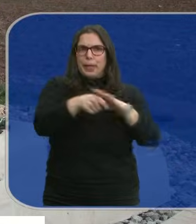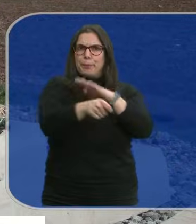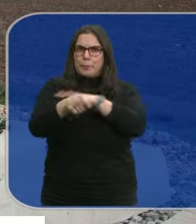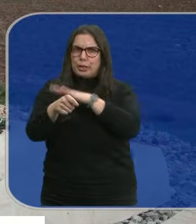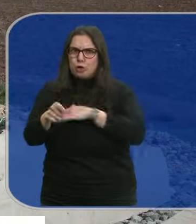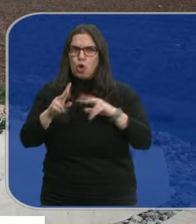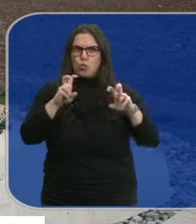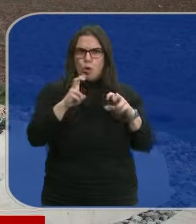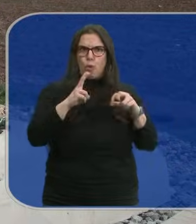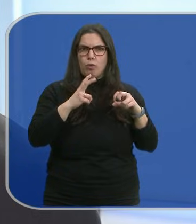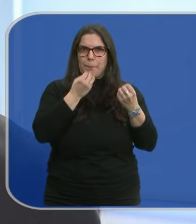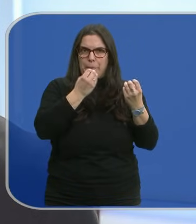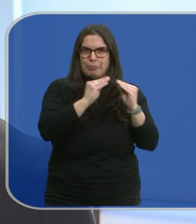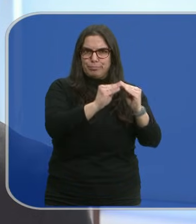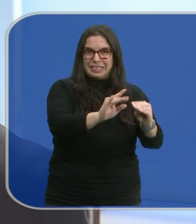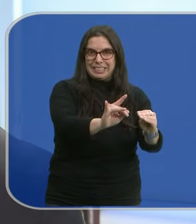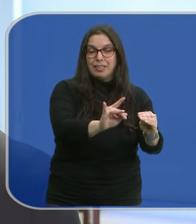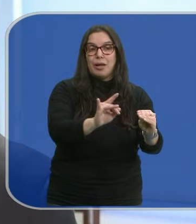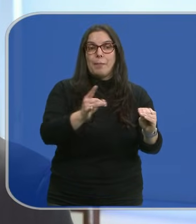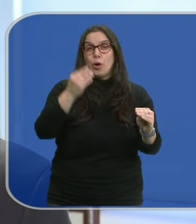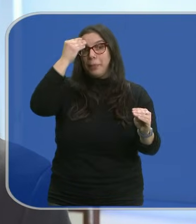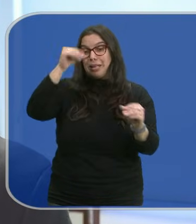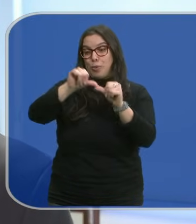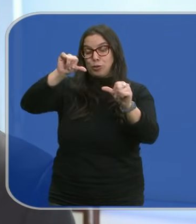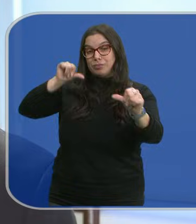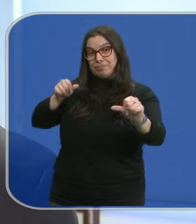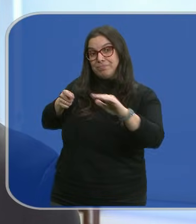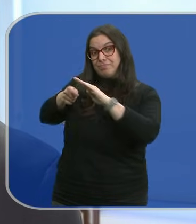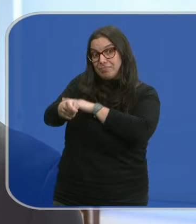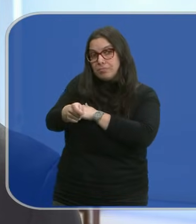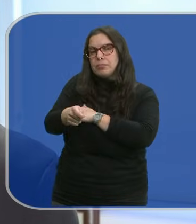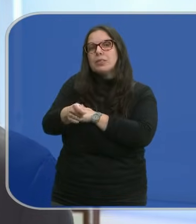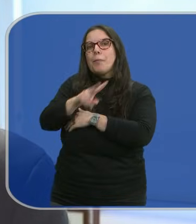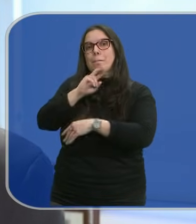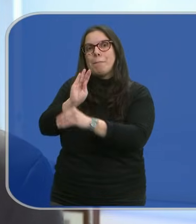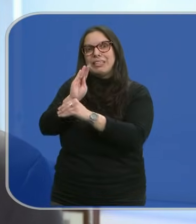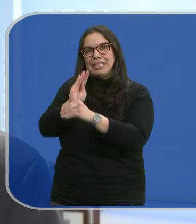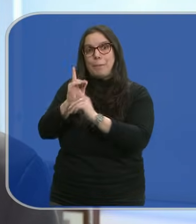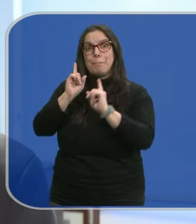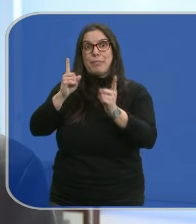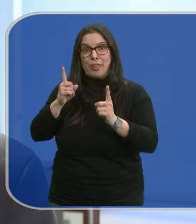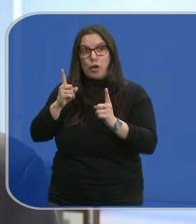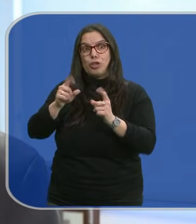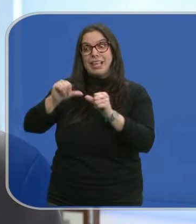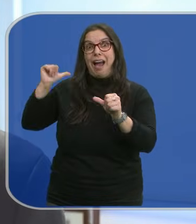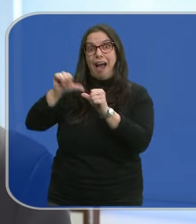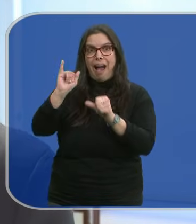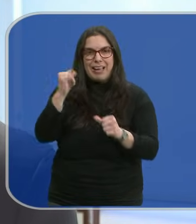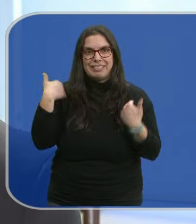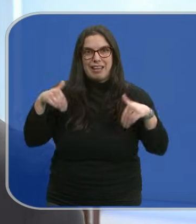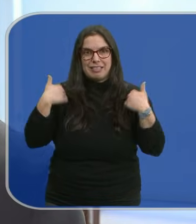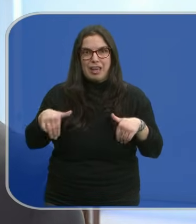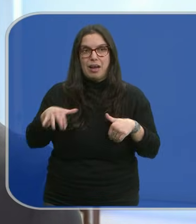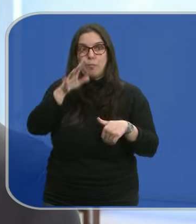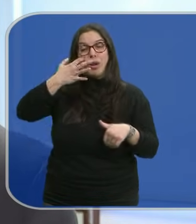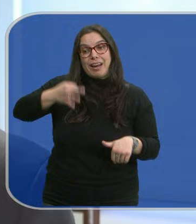notable en nuevas infraestructuras. Pero nosotros creemos que se tiene que invertir y hacer un gasto mayor en el mantenimiento preventivo de las infraestructuras que ya tenemos, porque